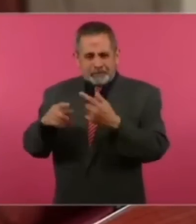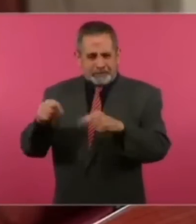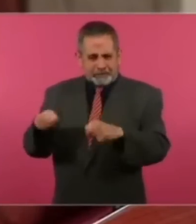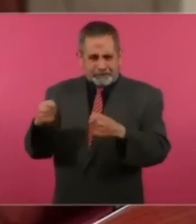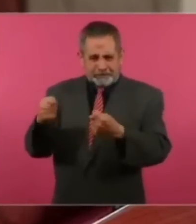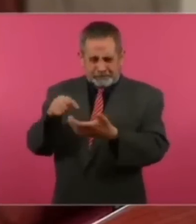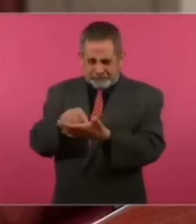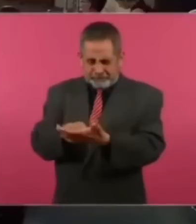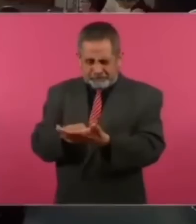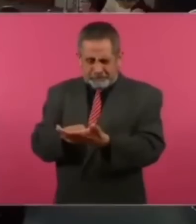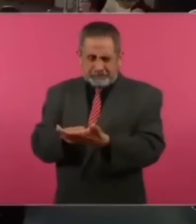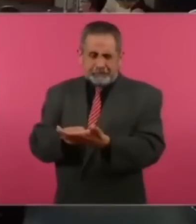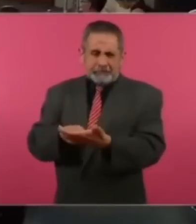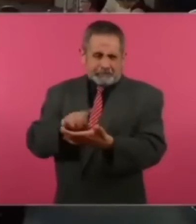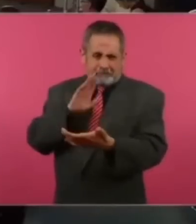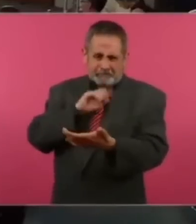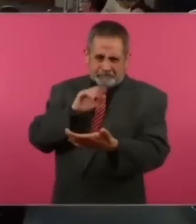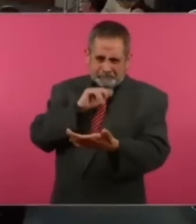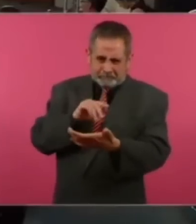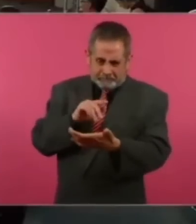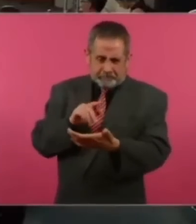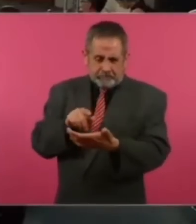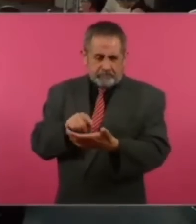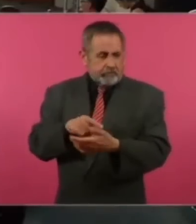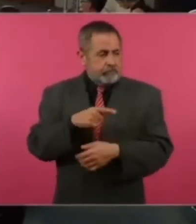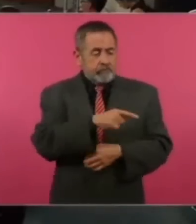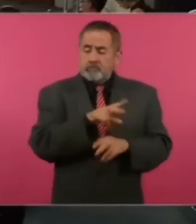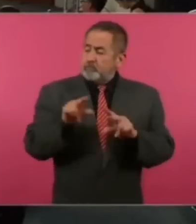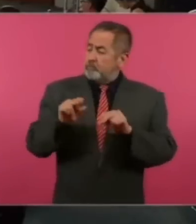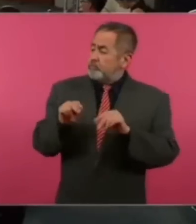que tanto daño causan a la salud